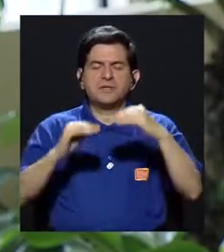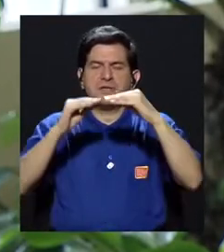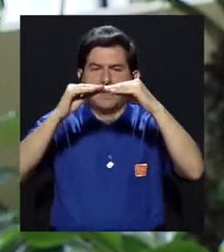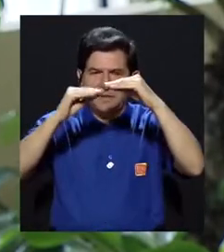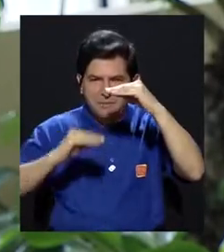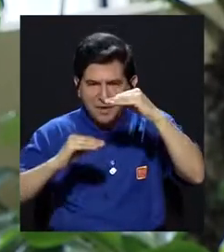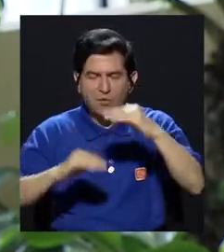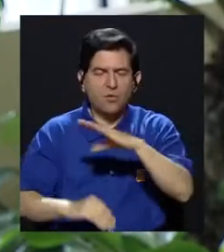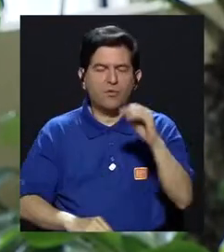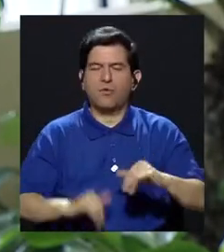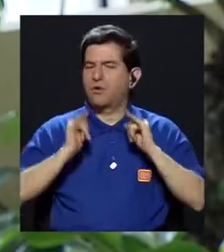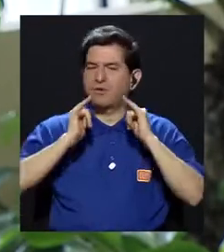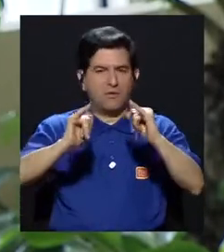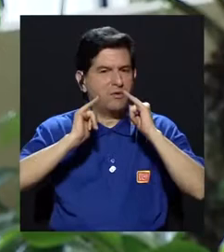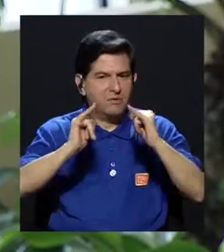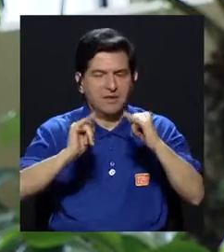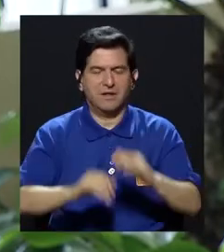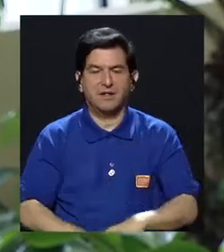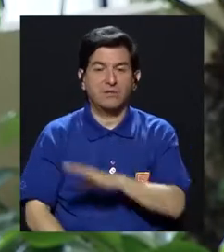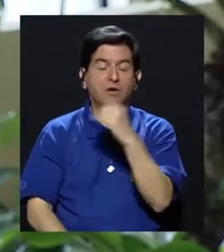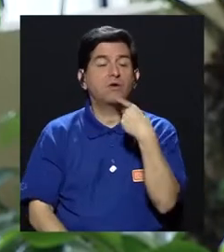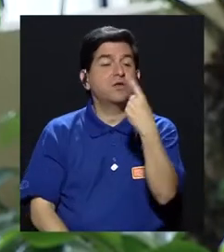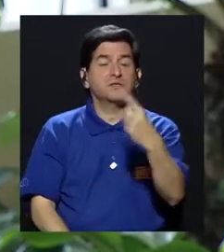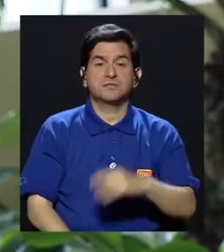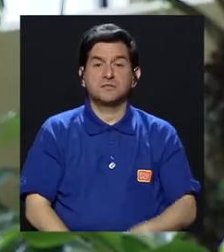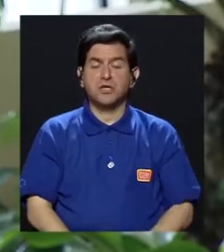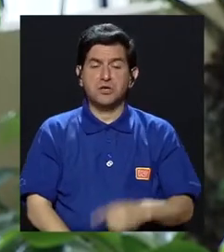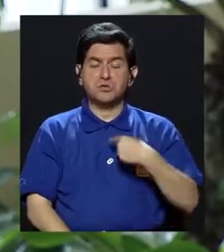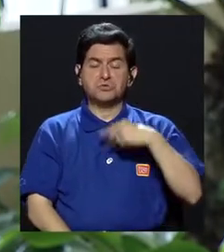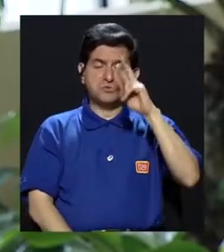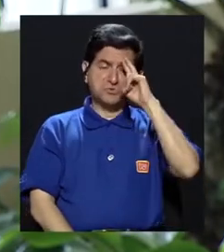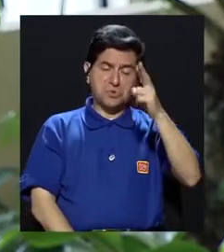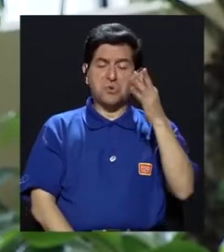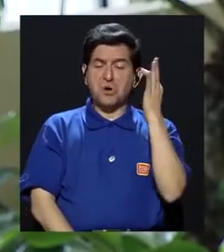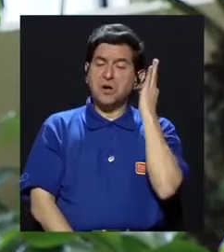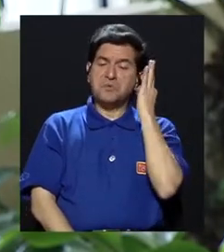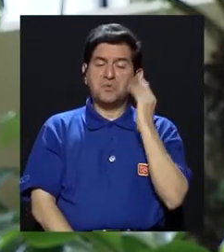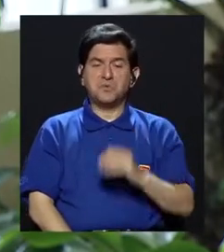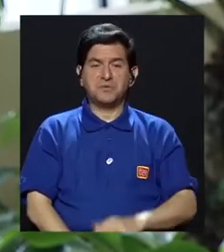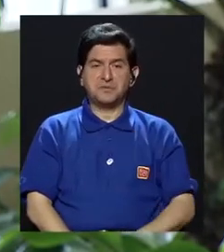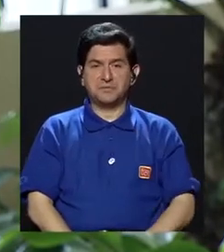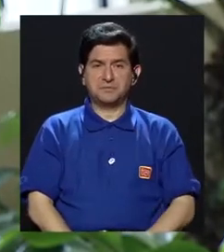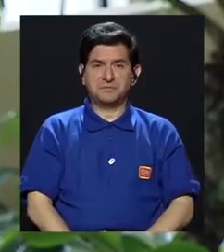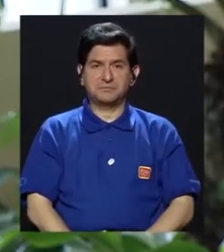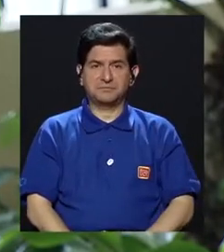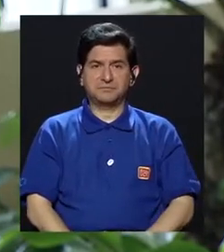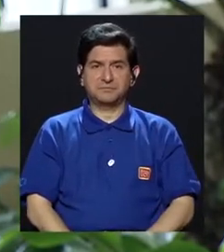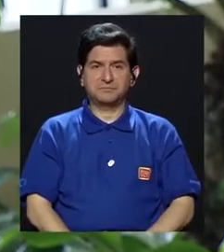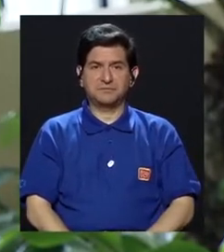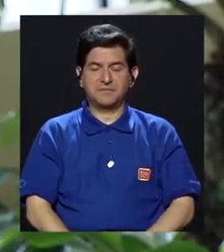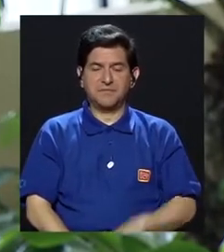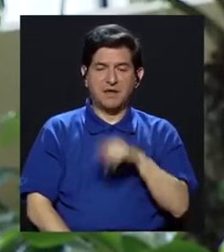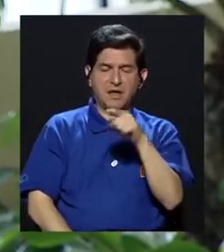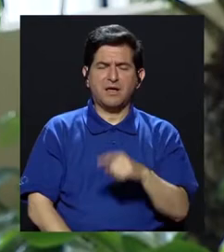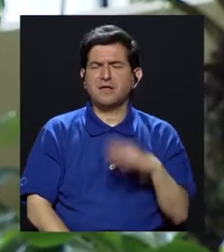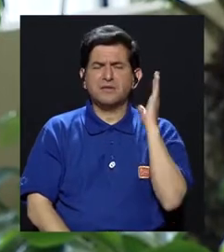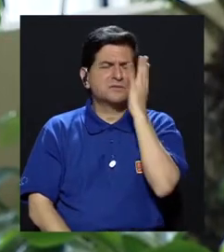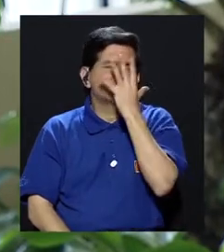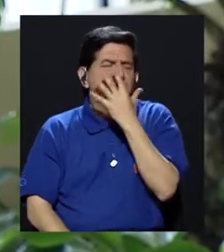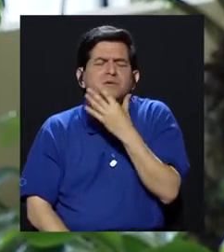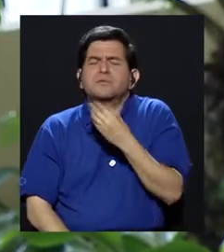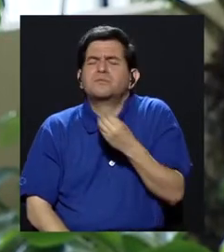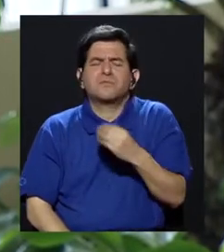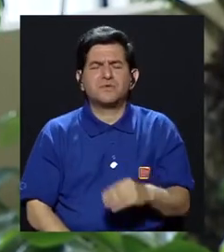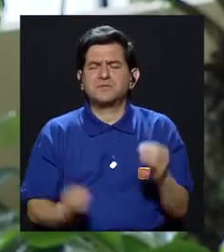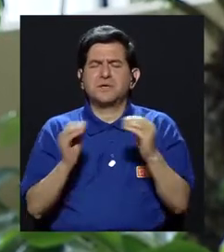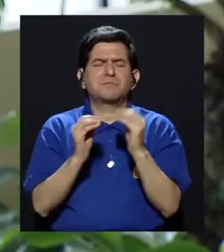inferioridad o la desigualdad. O por ejemplo decir, yo respeto a las mujeres, son preciosas, son la cosa